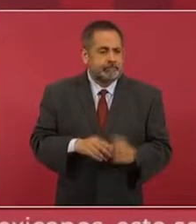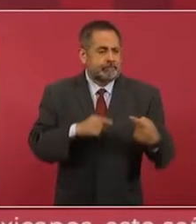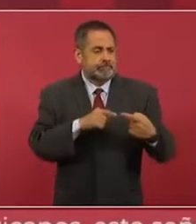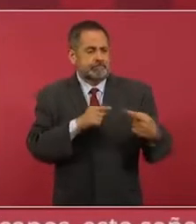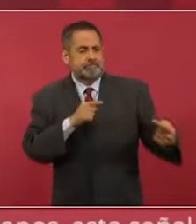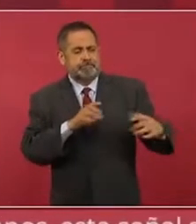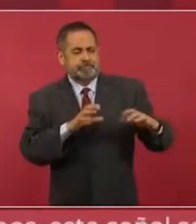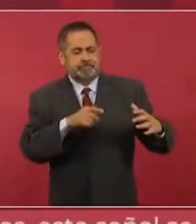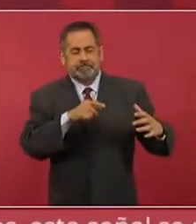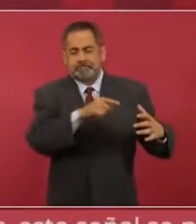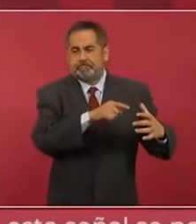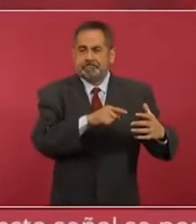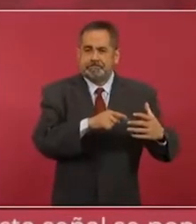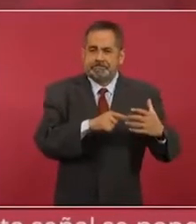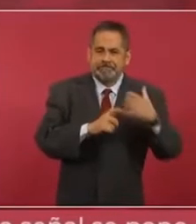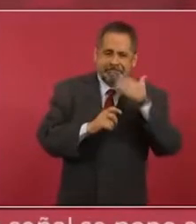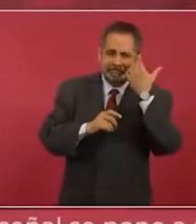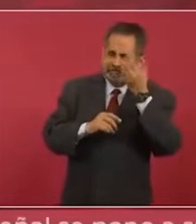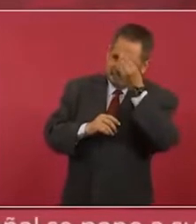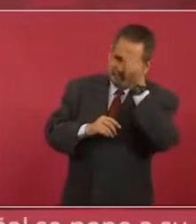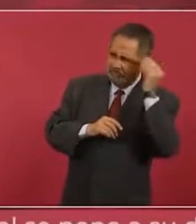adversarios quieren